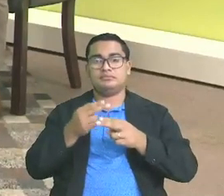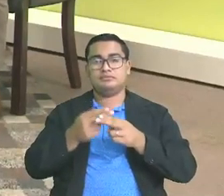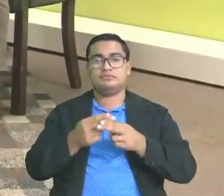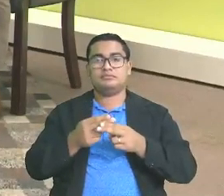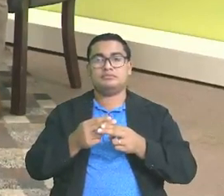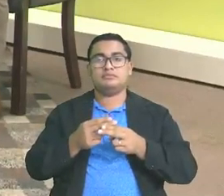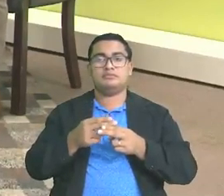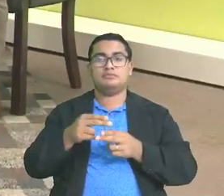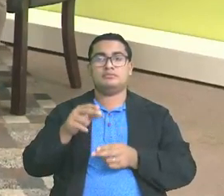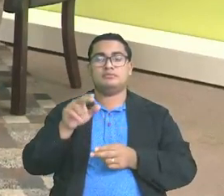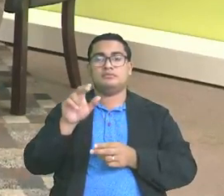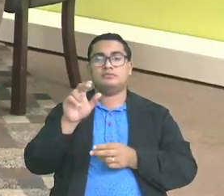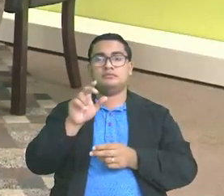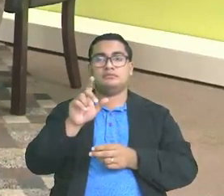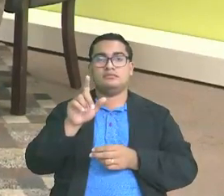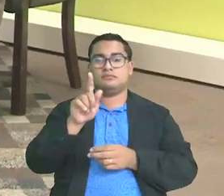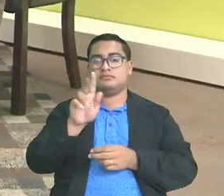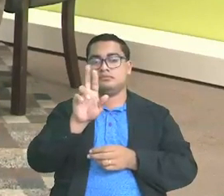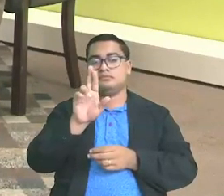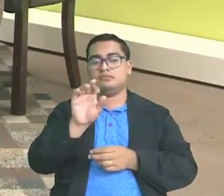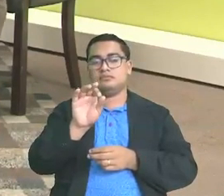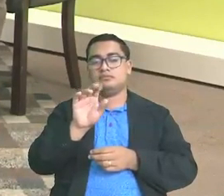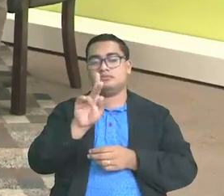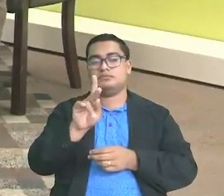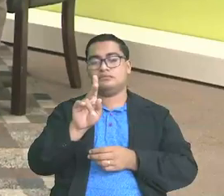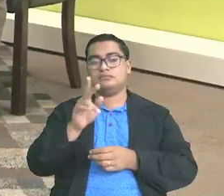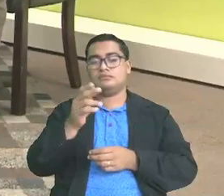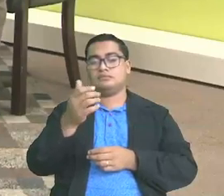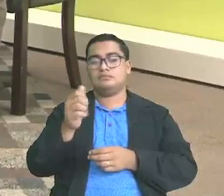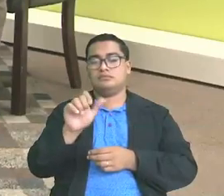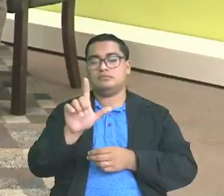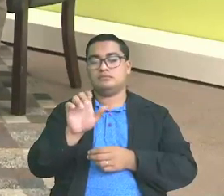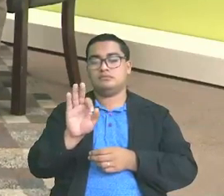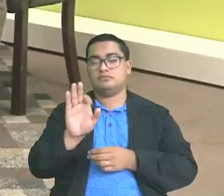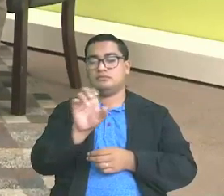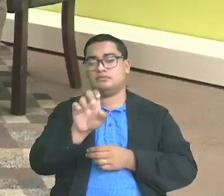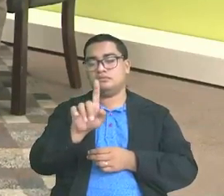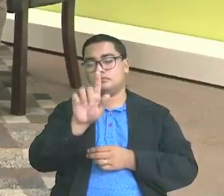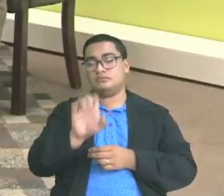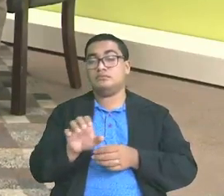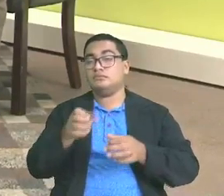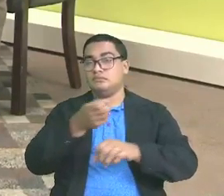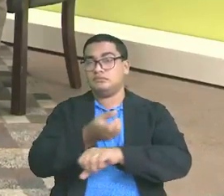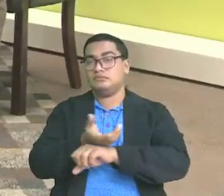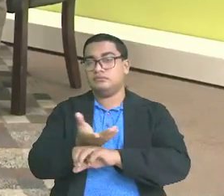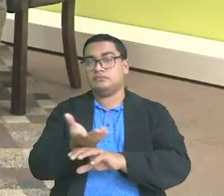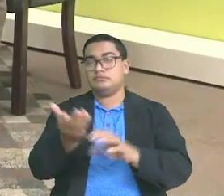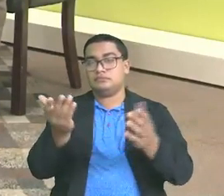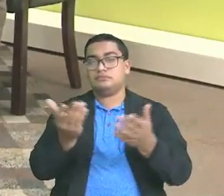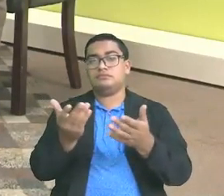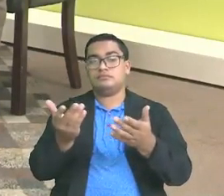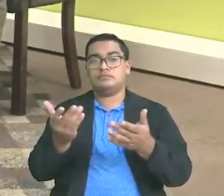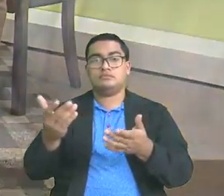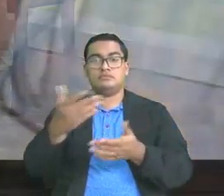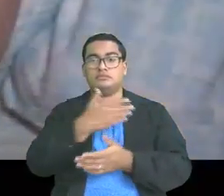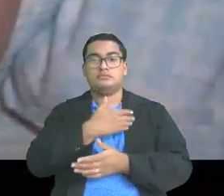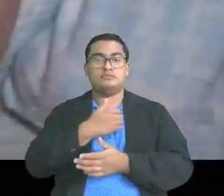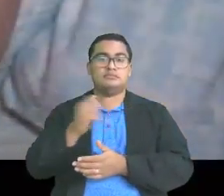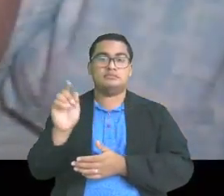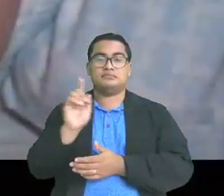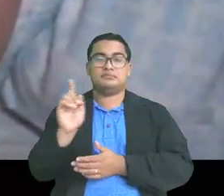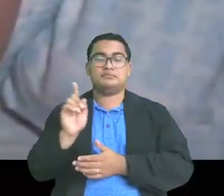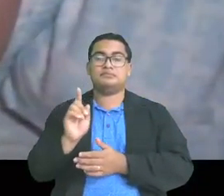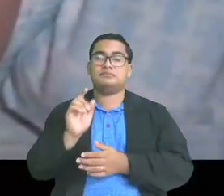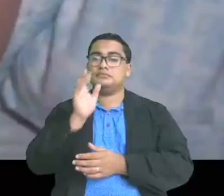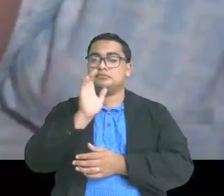medicina como defecto en trompa de elefante, con redundancia de piel, y nos orienta, sugiere que no va a mejorar. Por eso es que el niño tenía